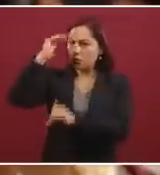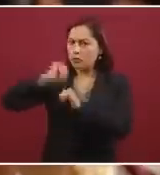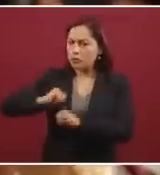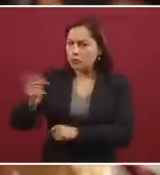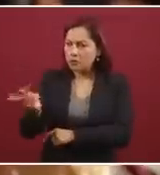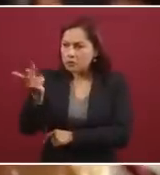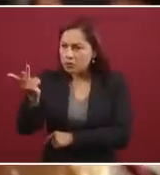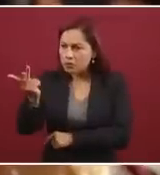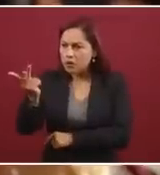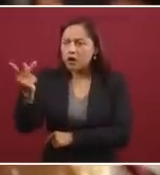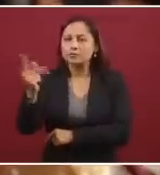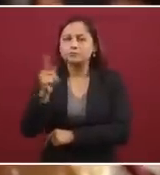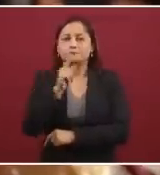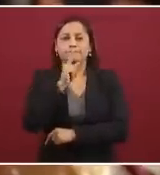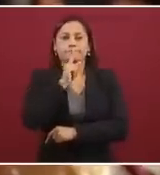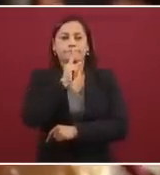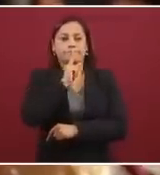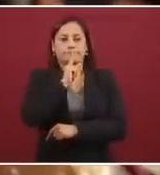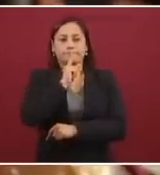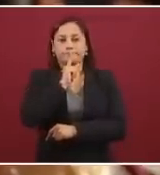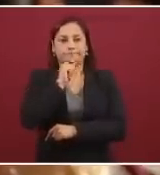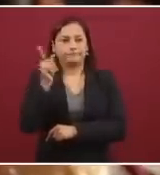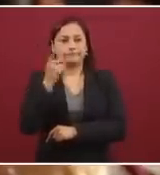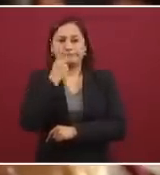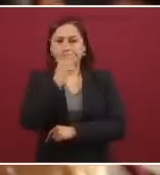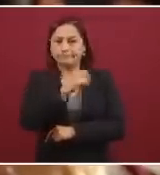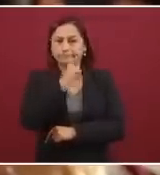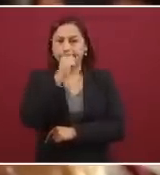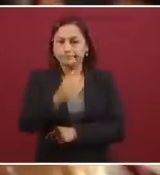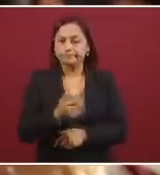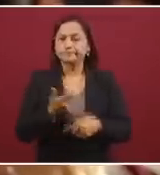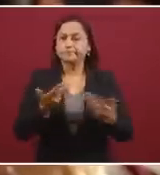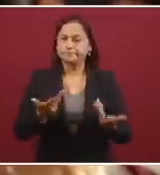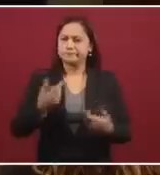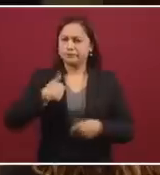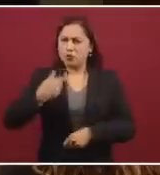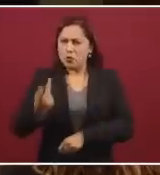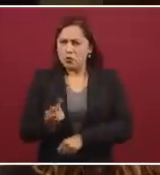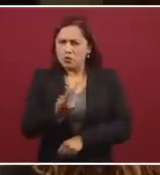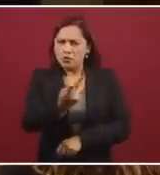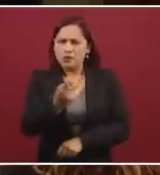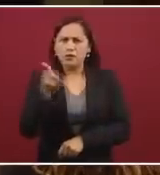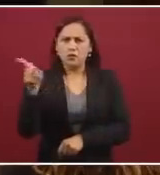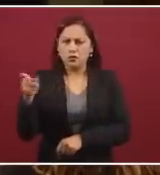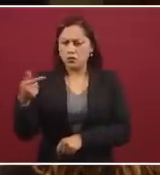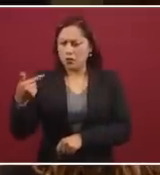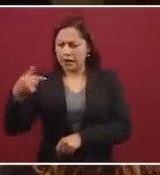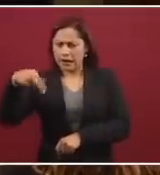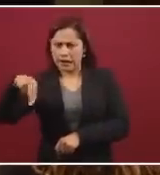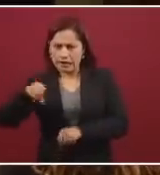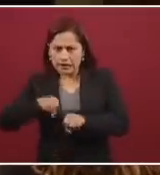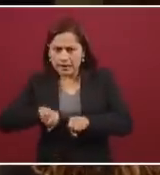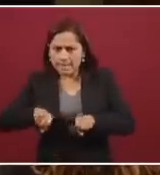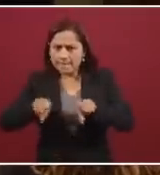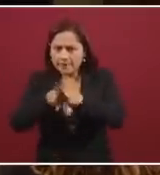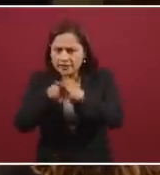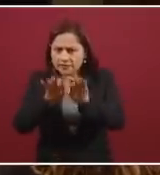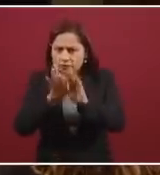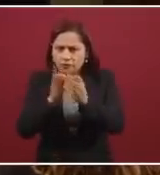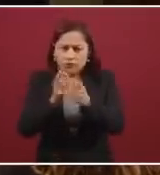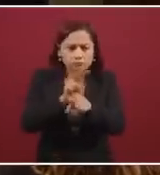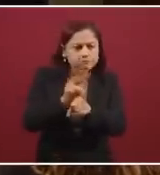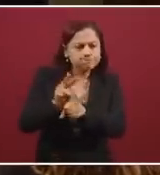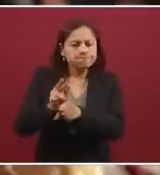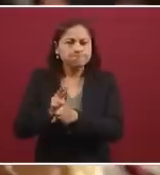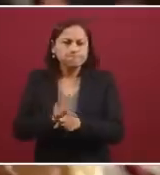en las carreteras como lo está haciendo la policía federal con el mismo equipo y si el ciudadano podrá seguir contando pues